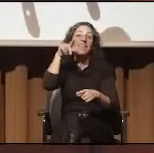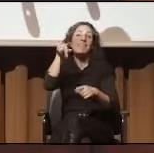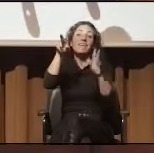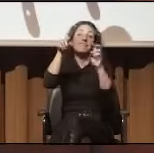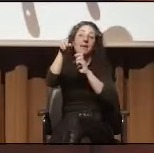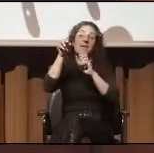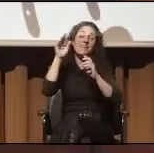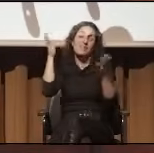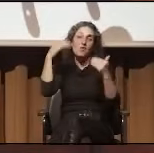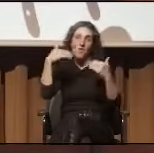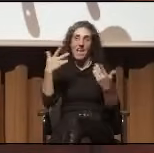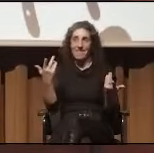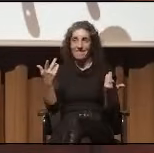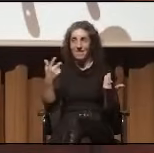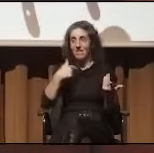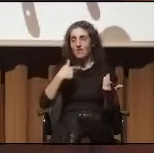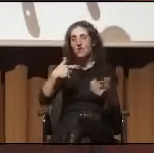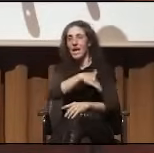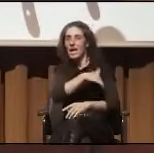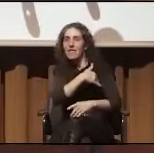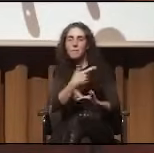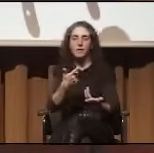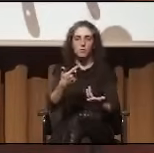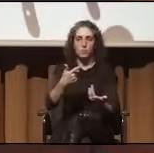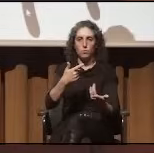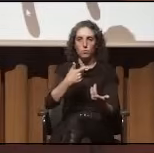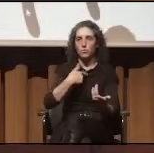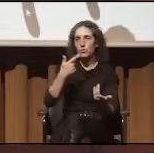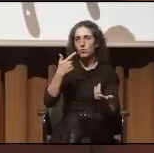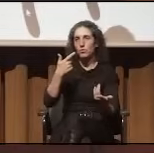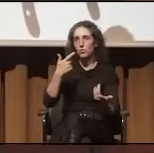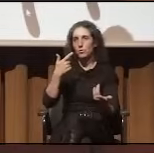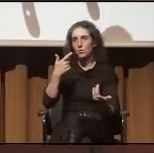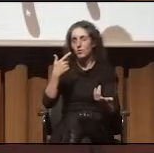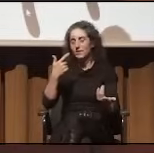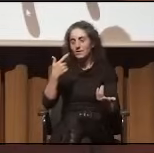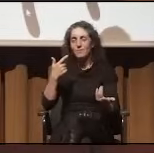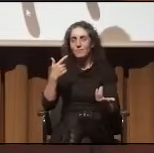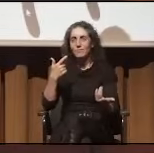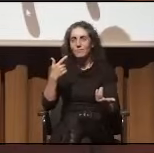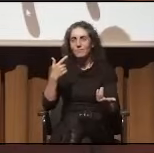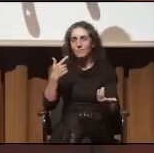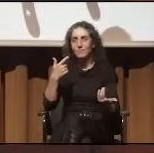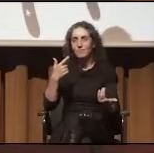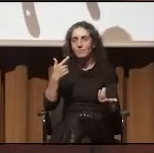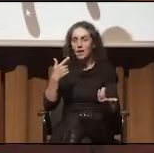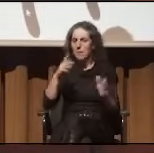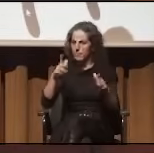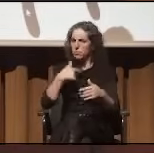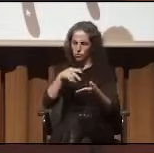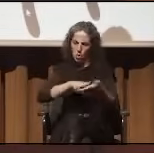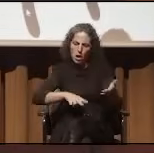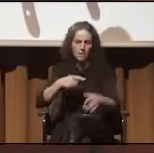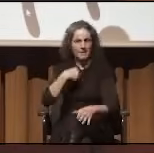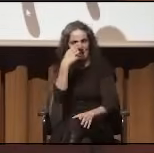un empírico, yo no soy un esotérico. Yo hablo de lo que sé, y lo que no sé no hablo. Pero leo y me interesa y